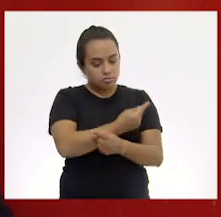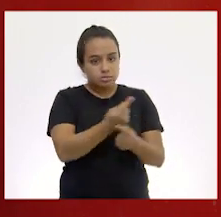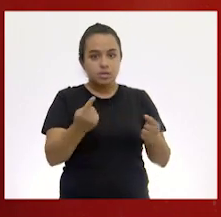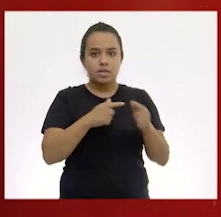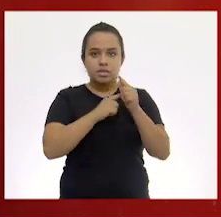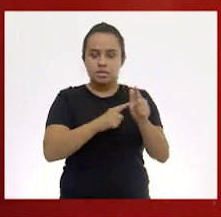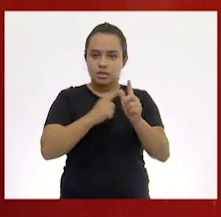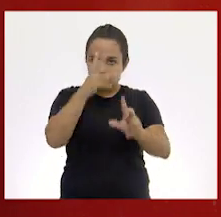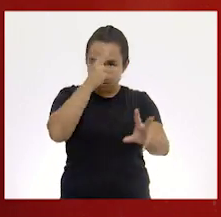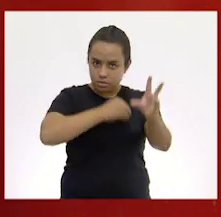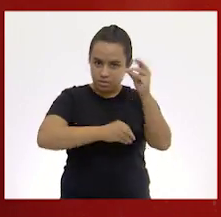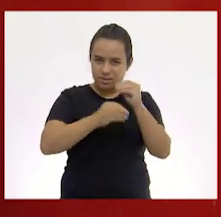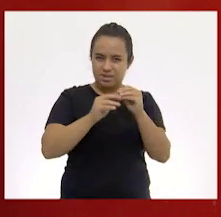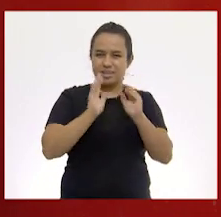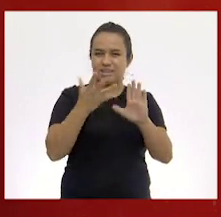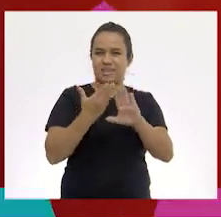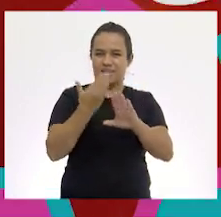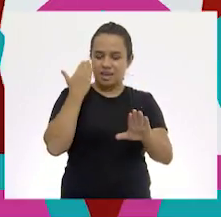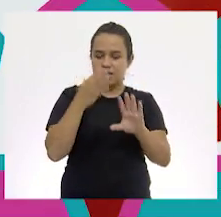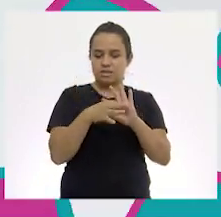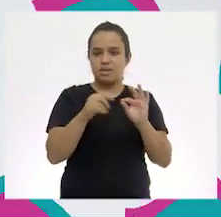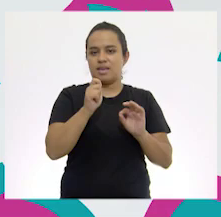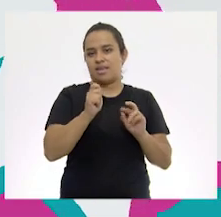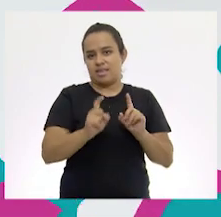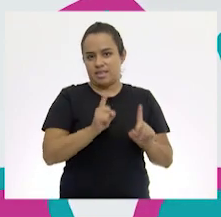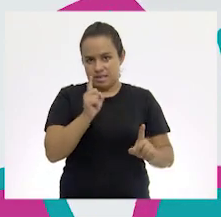podamos aprender, como ya lo dije, de manera divertida.